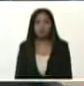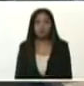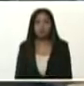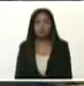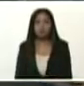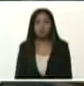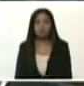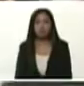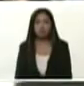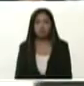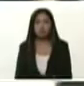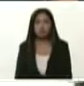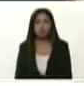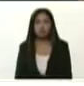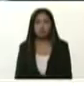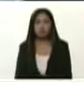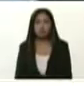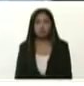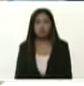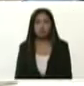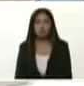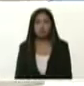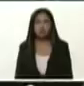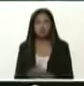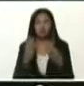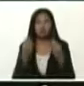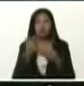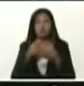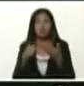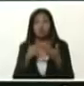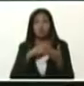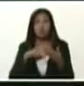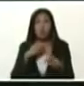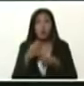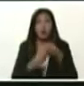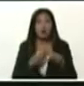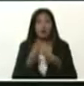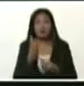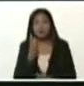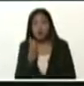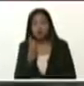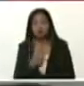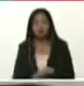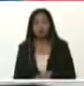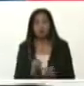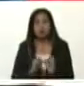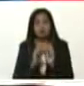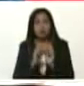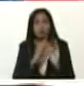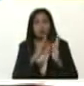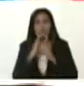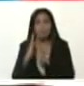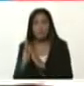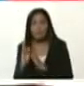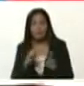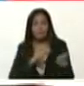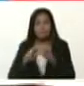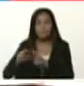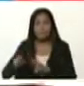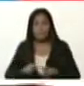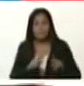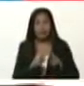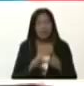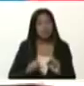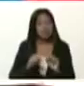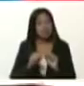Con muchas cosas que hay que hacer. y seguir coordinando,